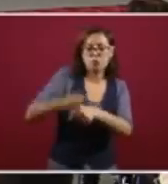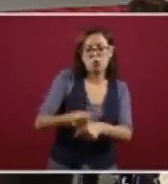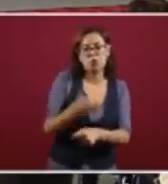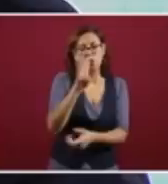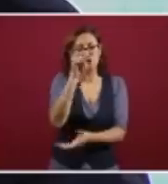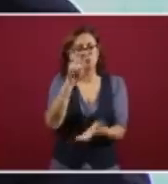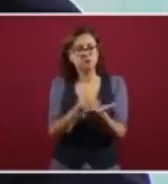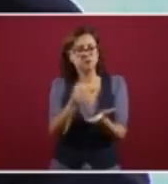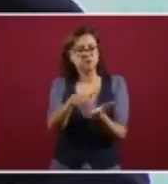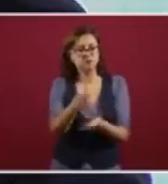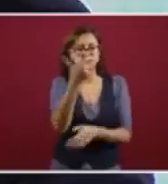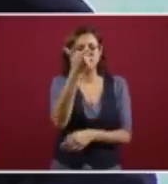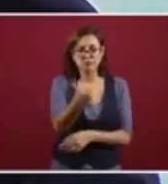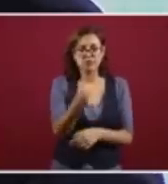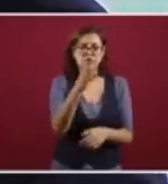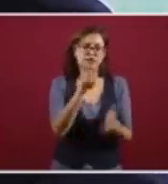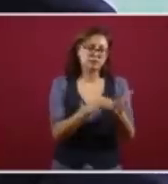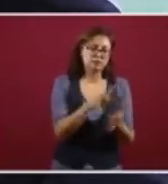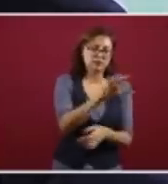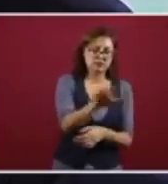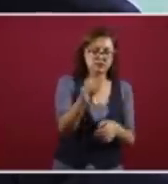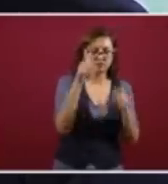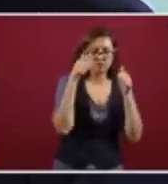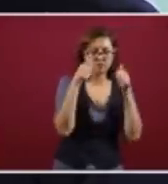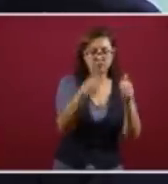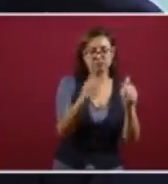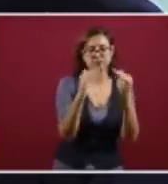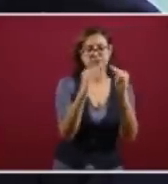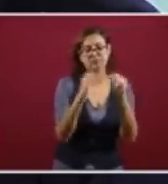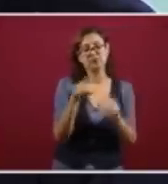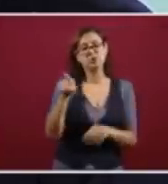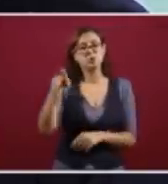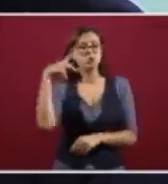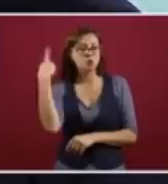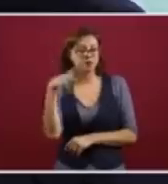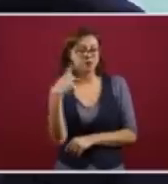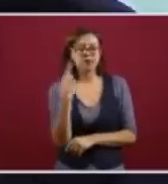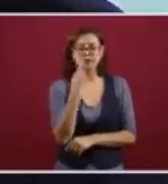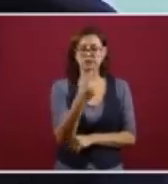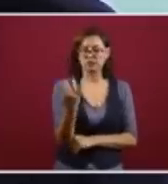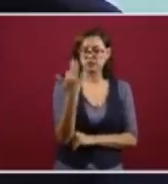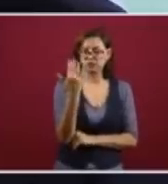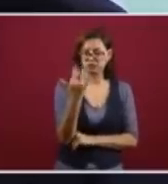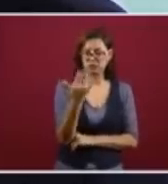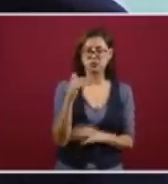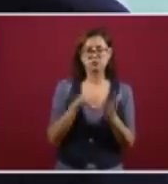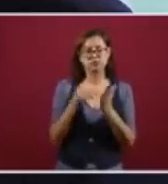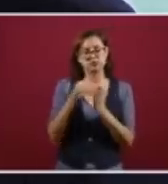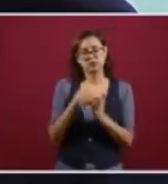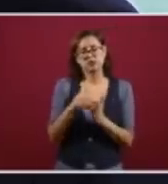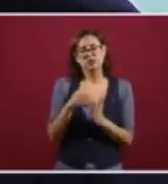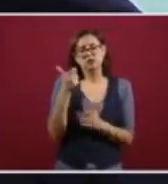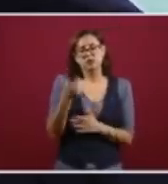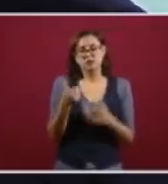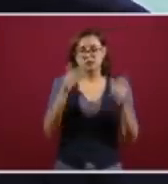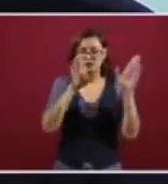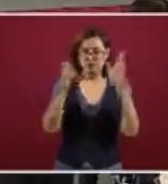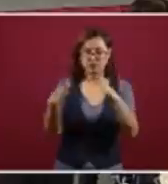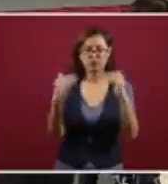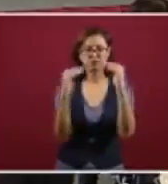ellos para vivienda. En el caso de Puebla, 150 millones de pesos para vivienda, y en el caso de